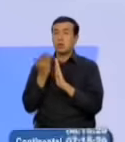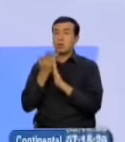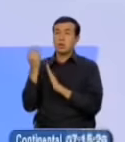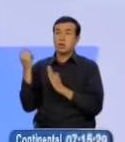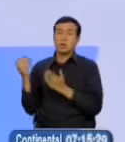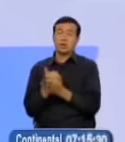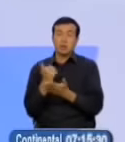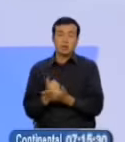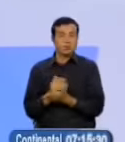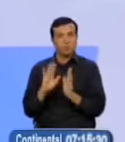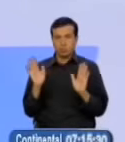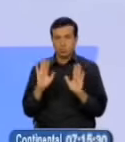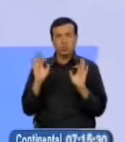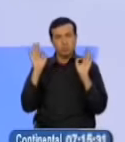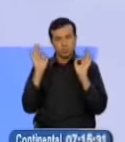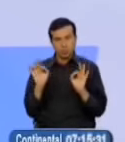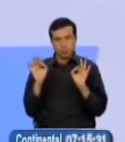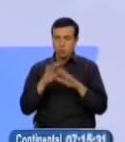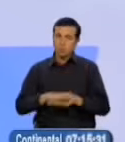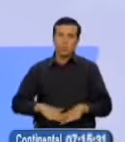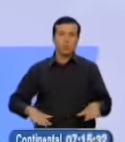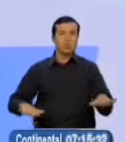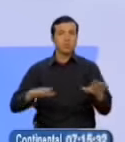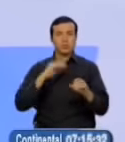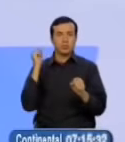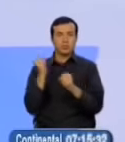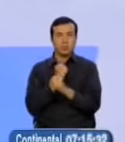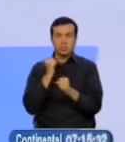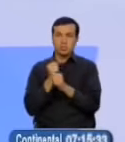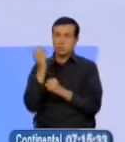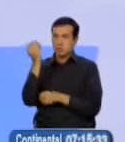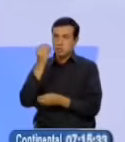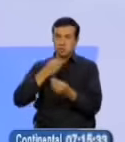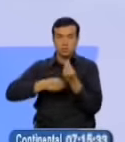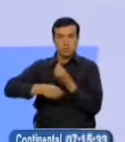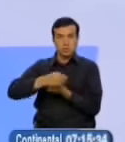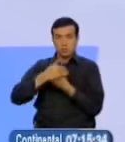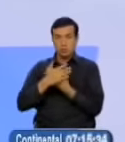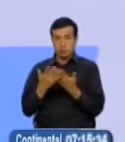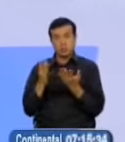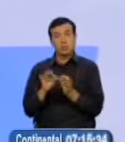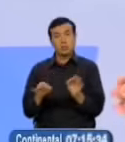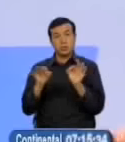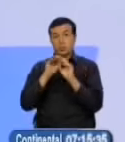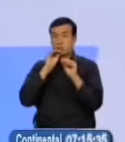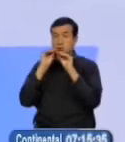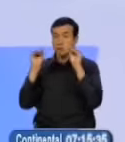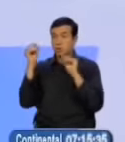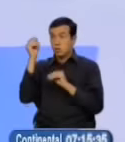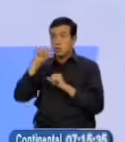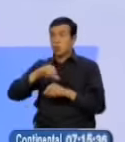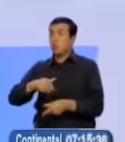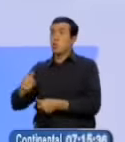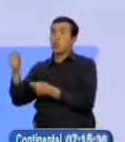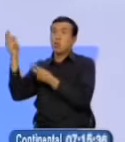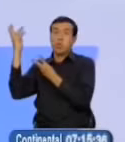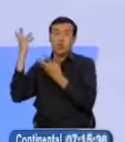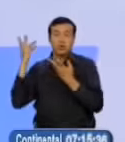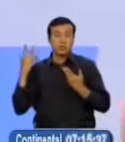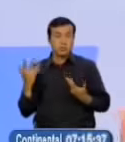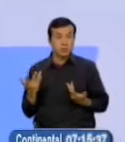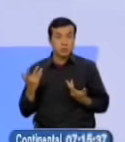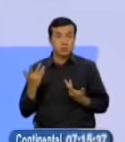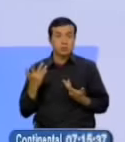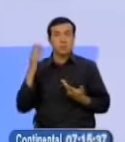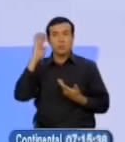Este tiene que ser un lugar adecuado para trabajar, para invertir, y ese es el otro gran mensaje. Cuando el dinero se va, Por un lado está